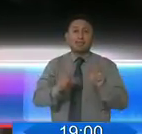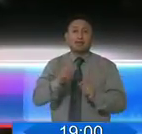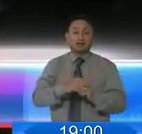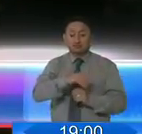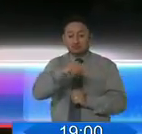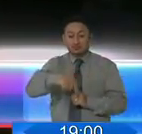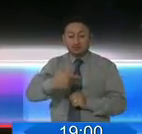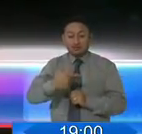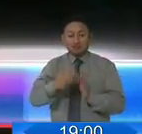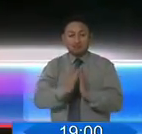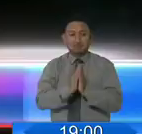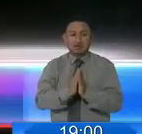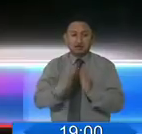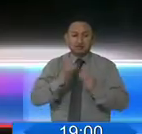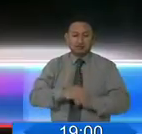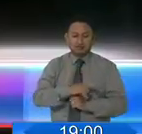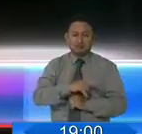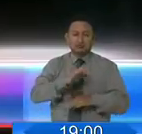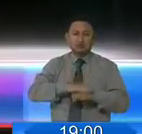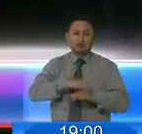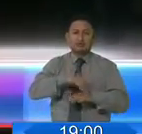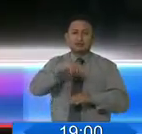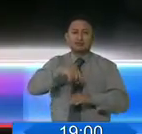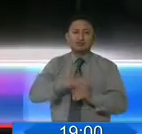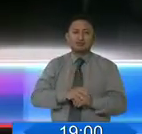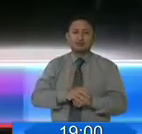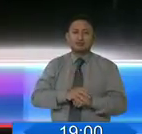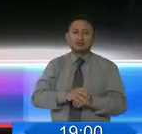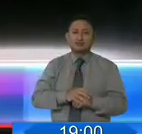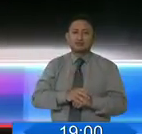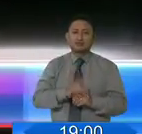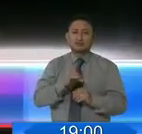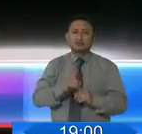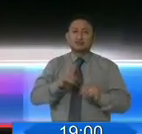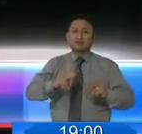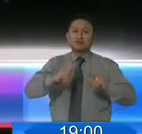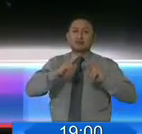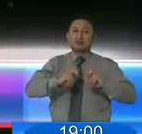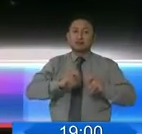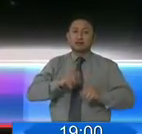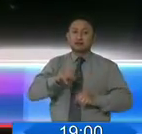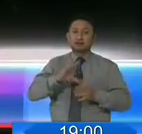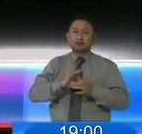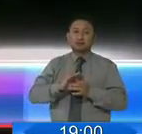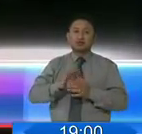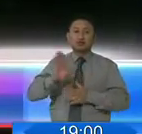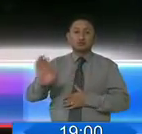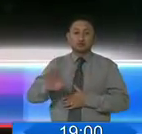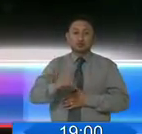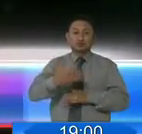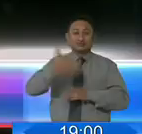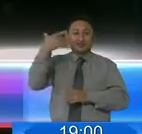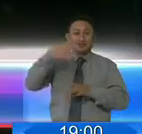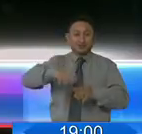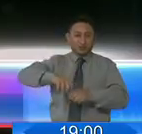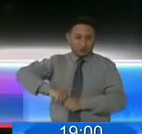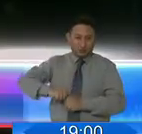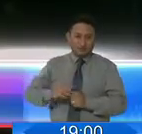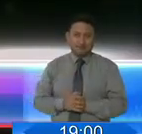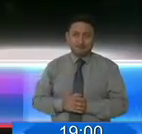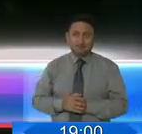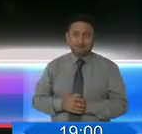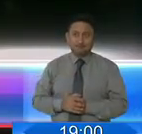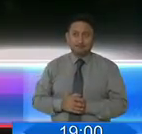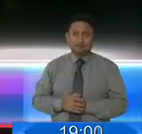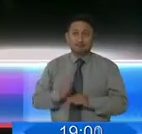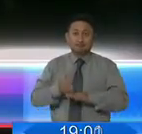lado reclamando sobre la situación de la investigación de los compañeros periodistas secuestrados y también hace